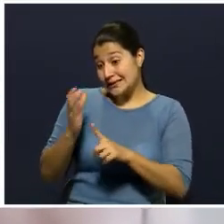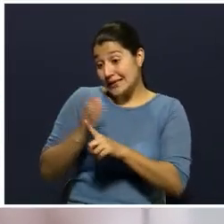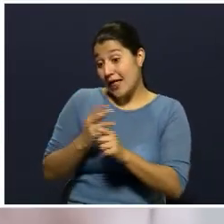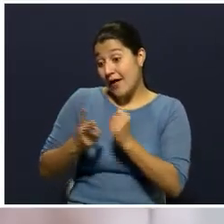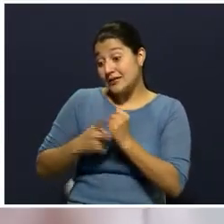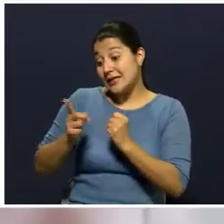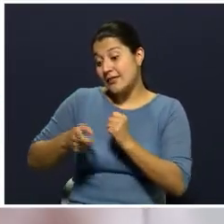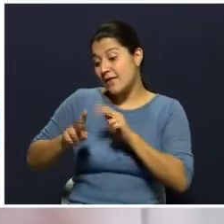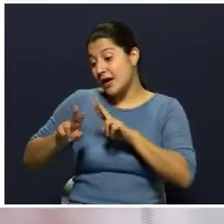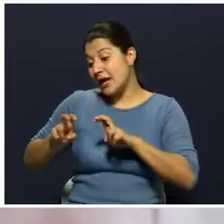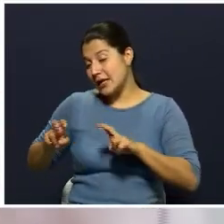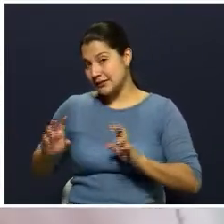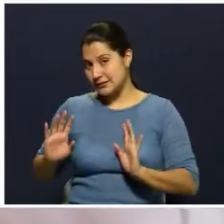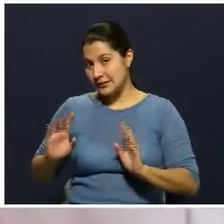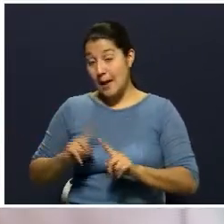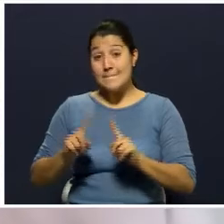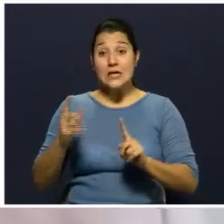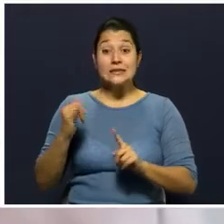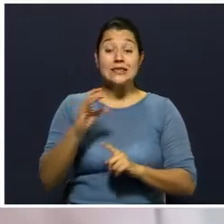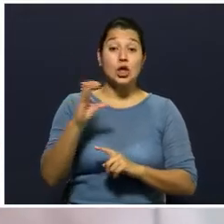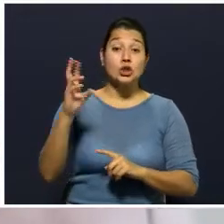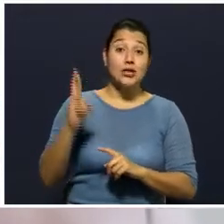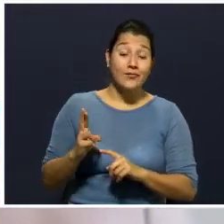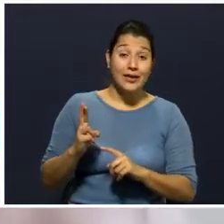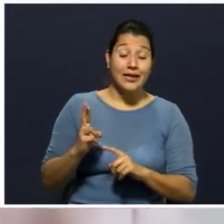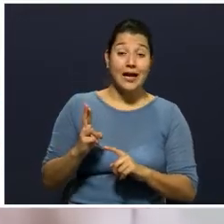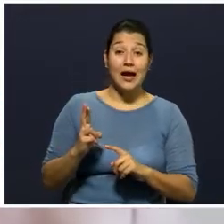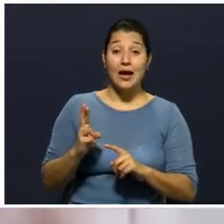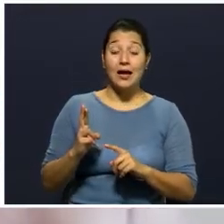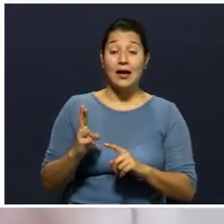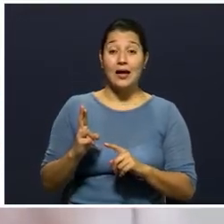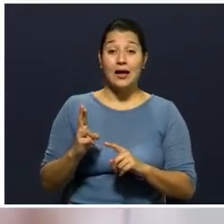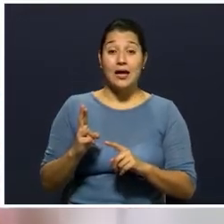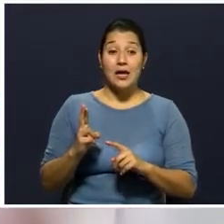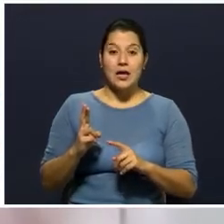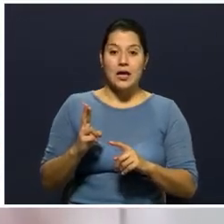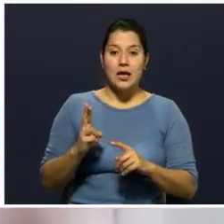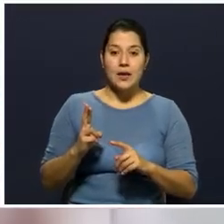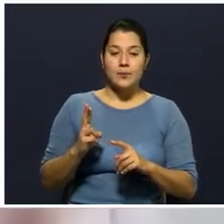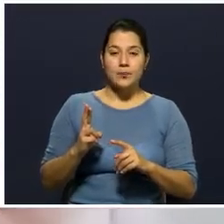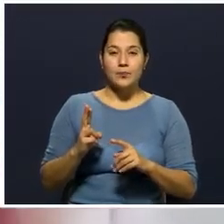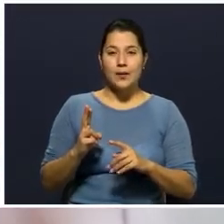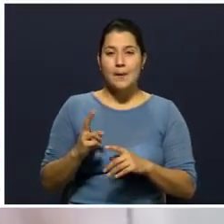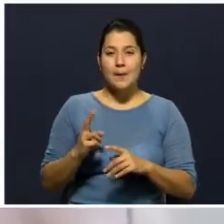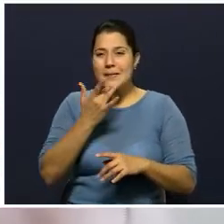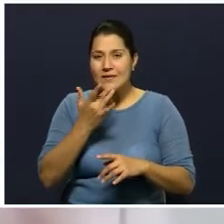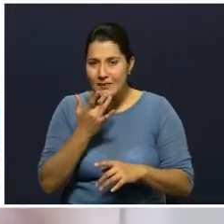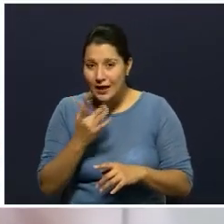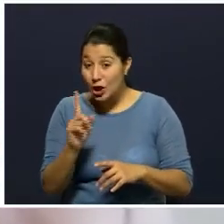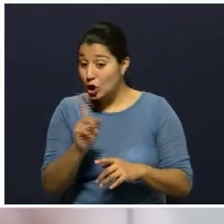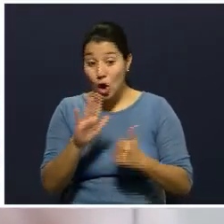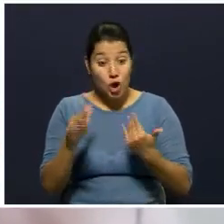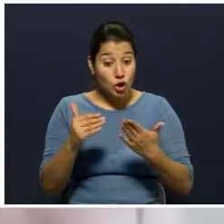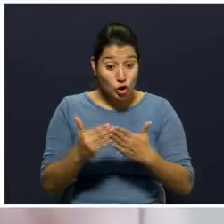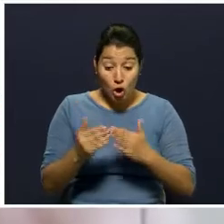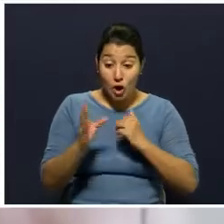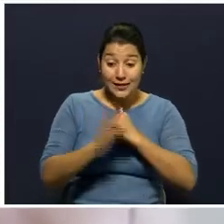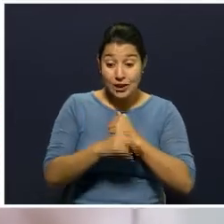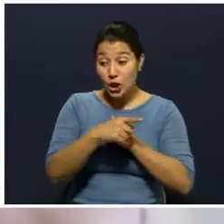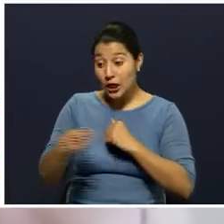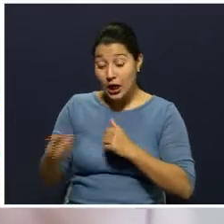un caso, pero si el país tiende cada vez más a un sistema que no apueste tanto o exclusivamente por la privación de